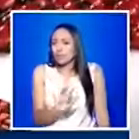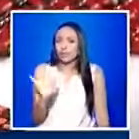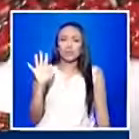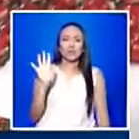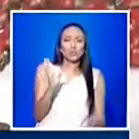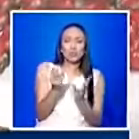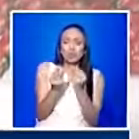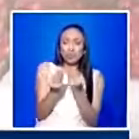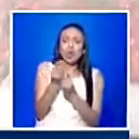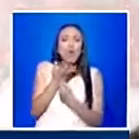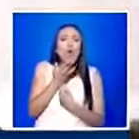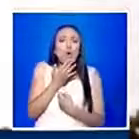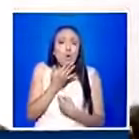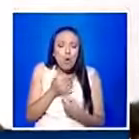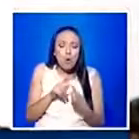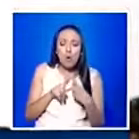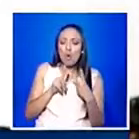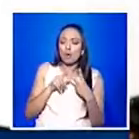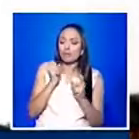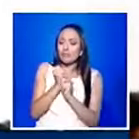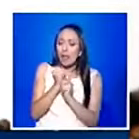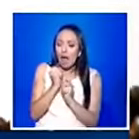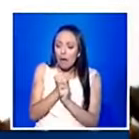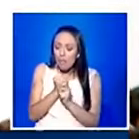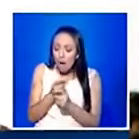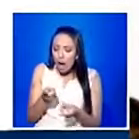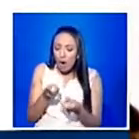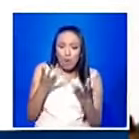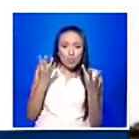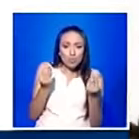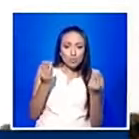los colores, el trabajo, la manufactura de